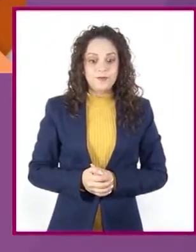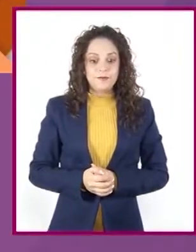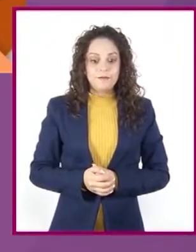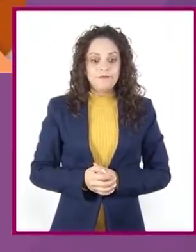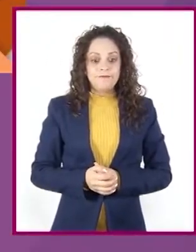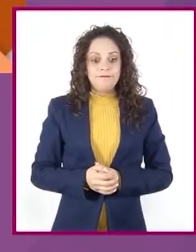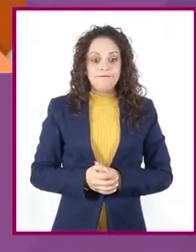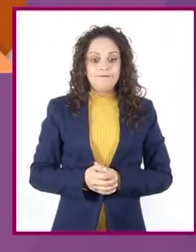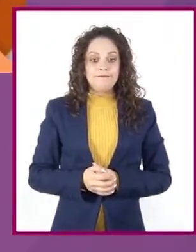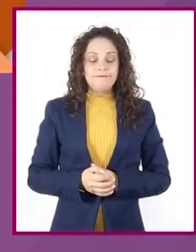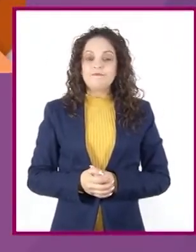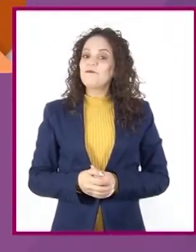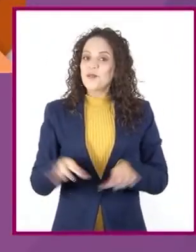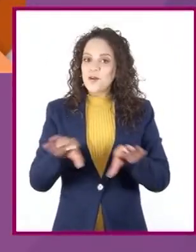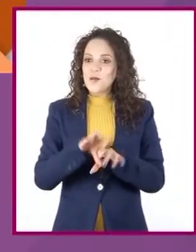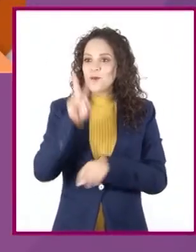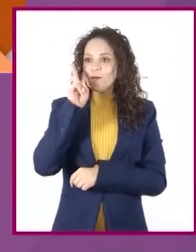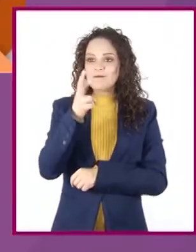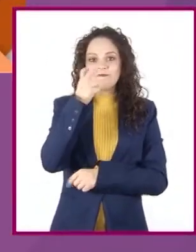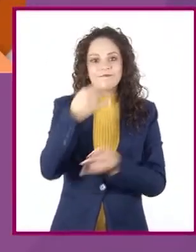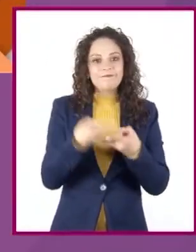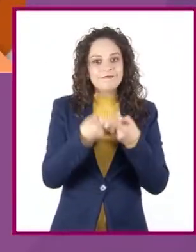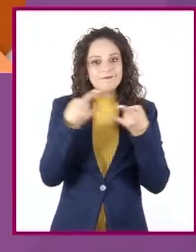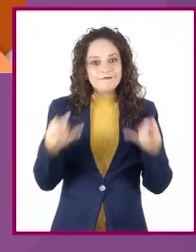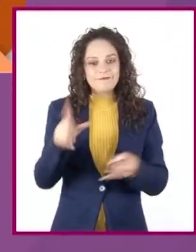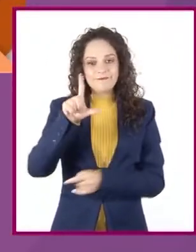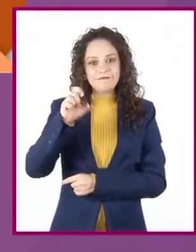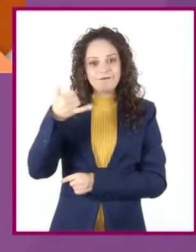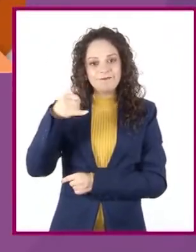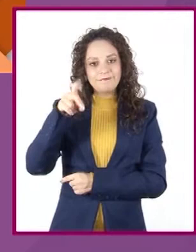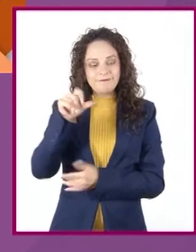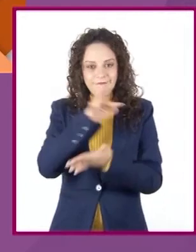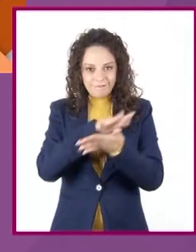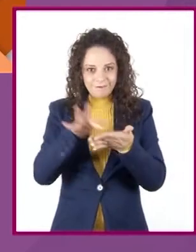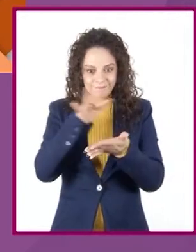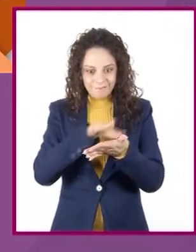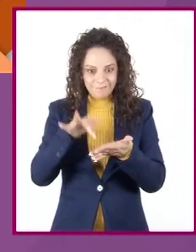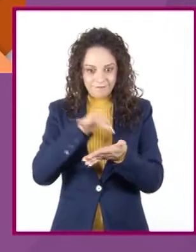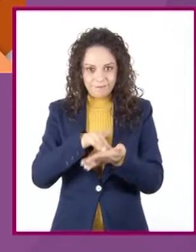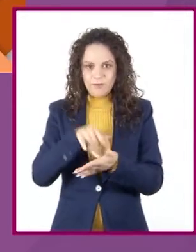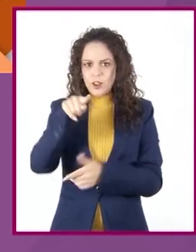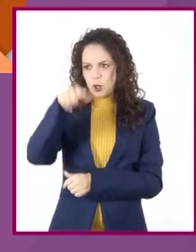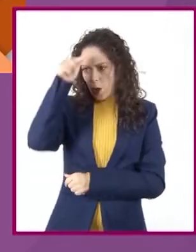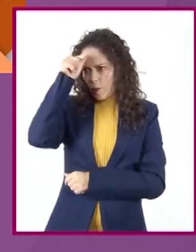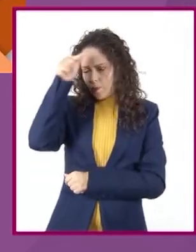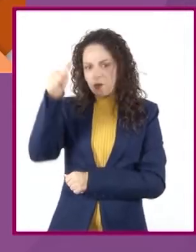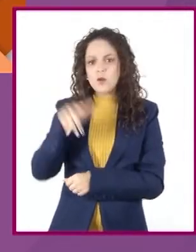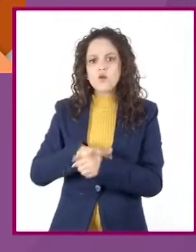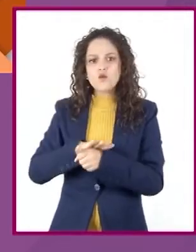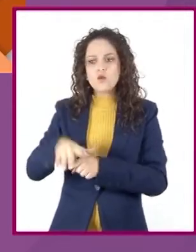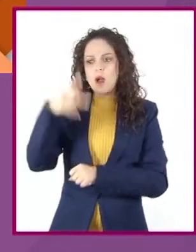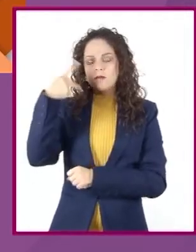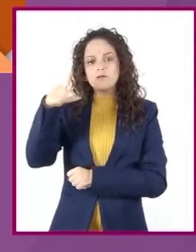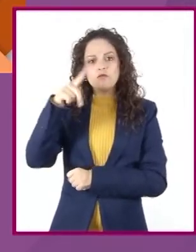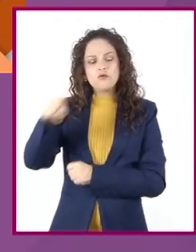¿Qué les pareció esta leyenda? ¿Pudieron identificar a qué pueblo pertenecía Donají?